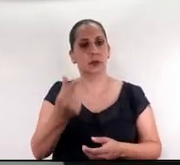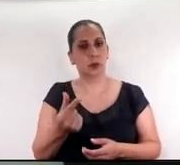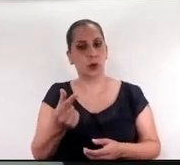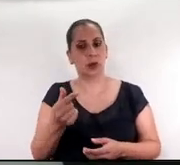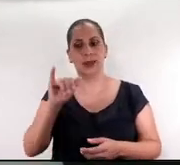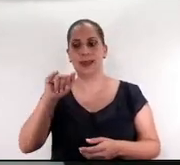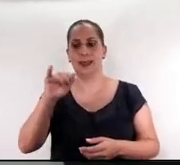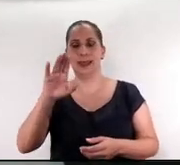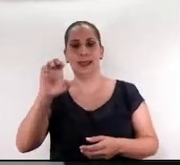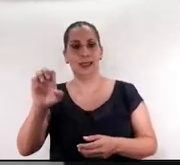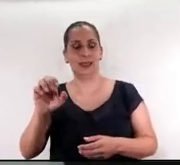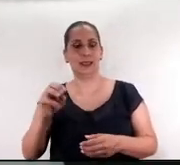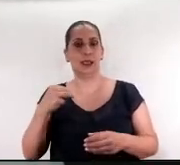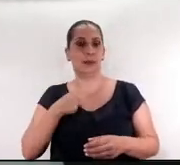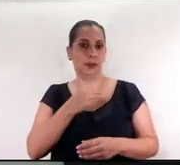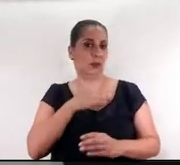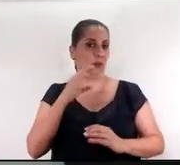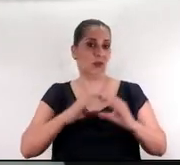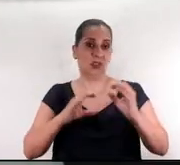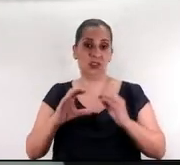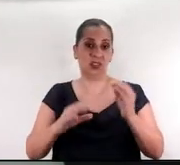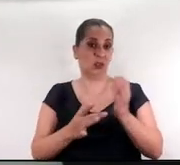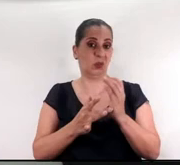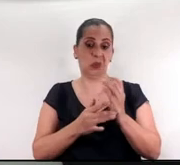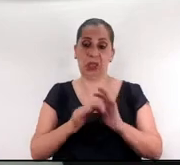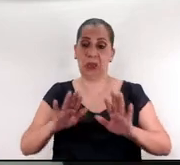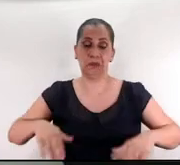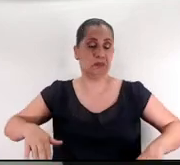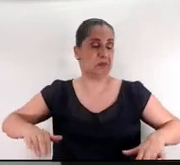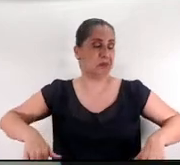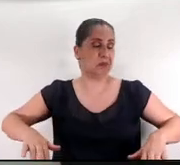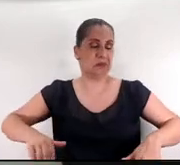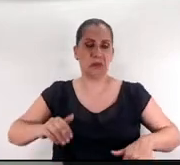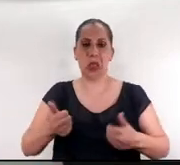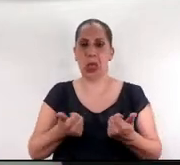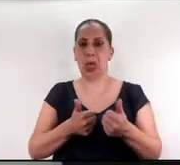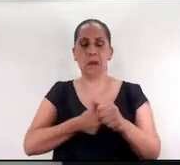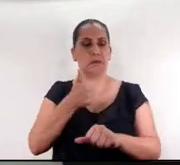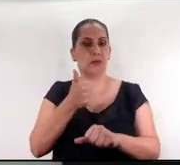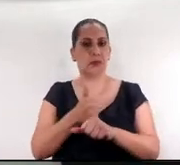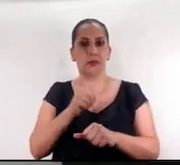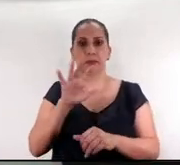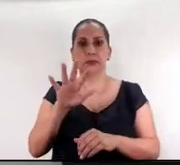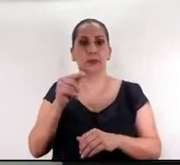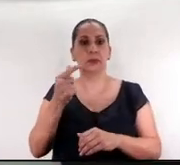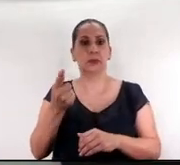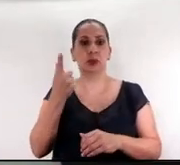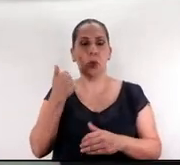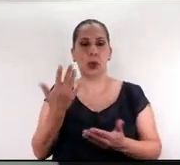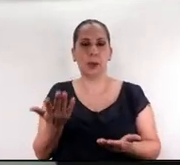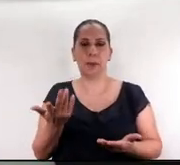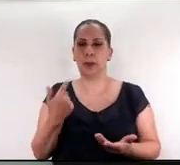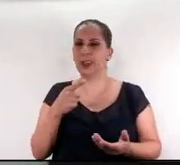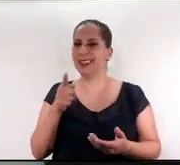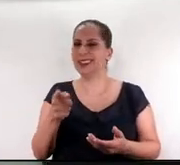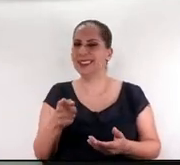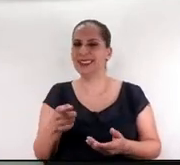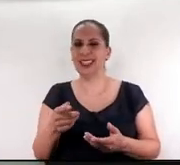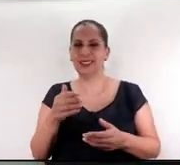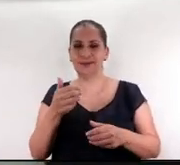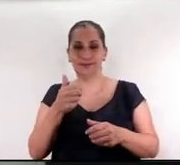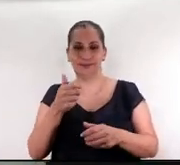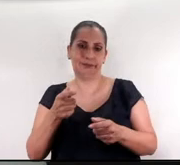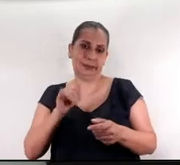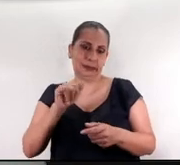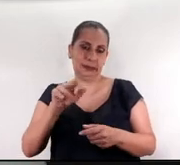el Ministerio de Ciencia y Tecnología aún no concretan la devolución de las frecuencias que están ociosas en manos de este operador estatal.